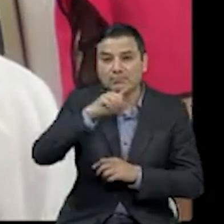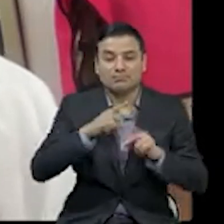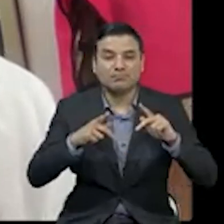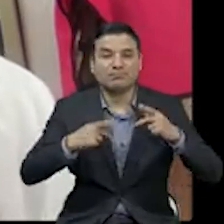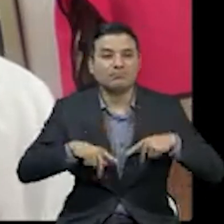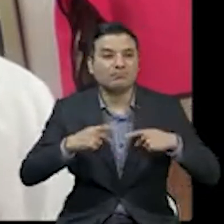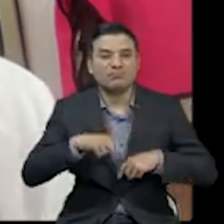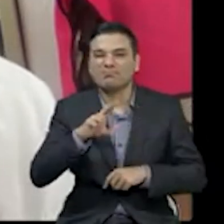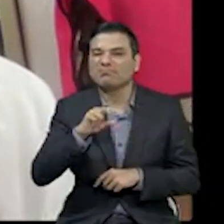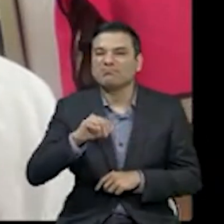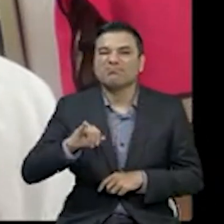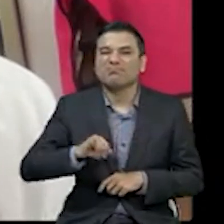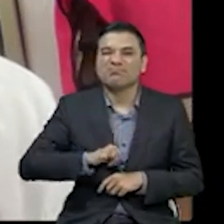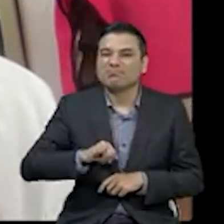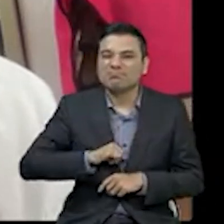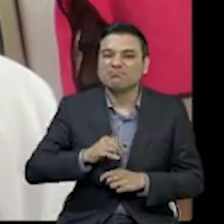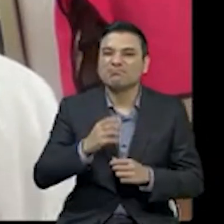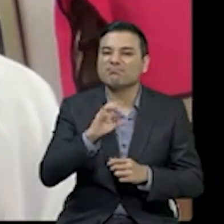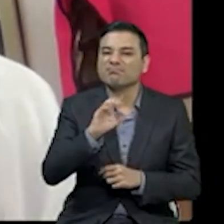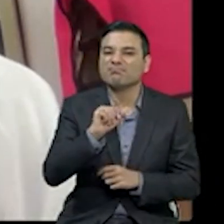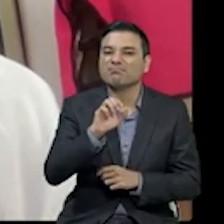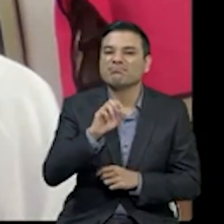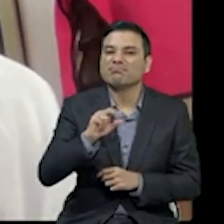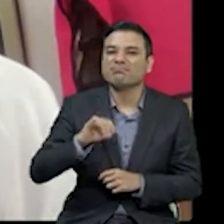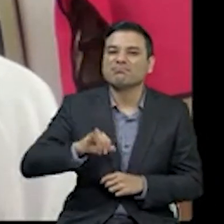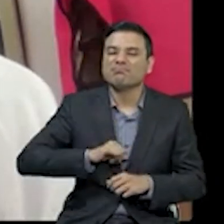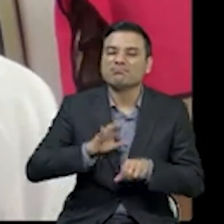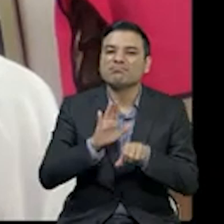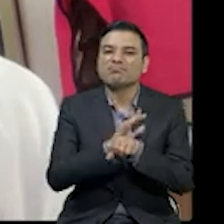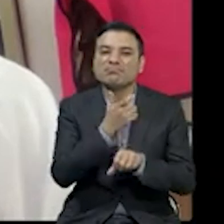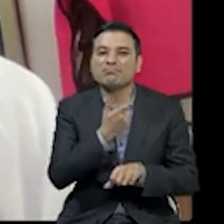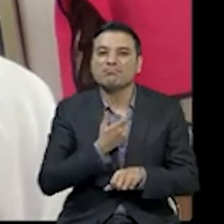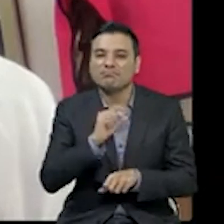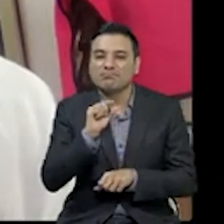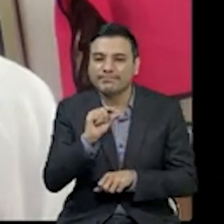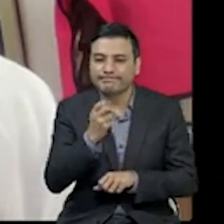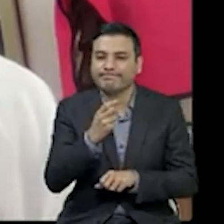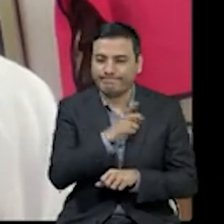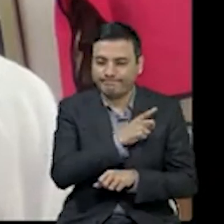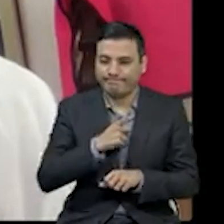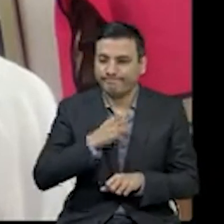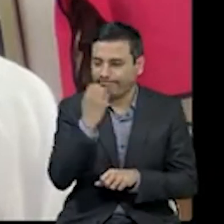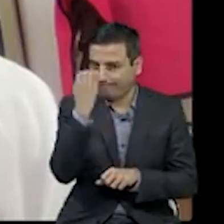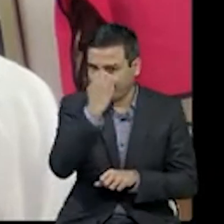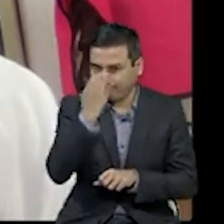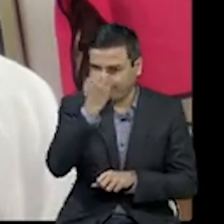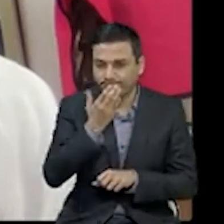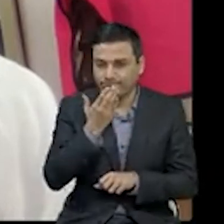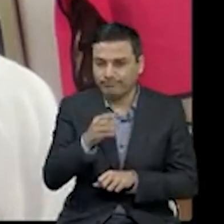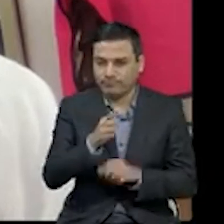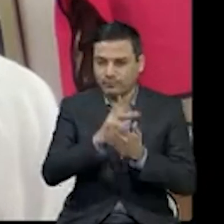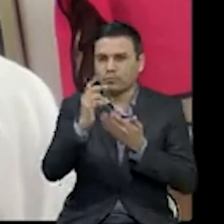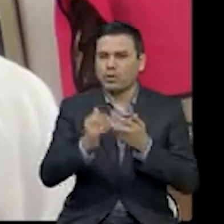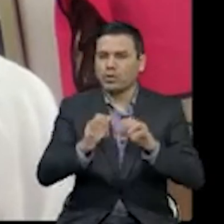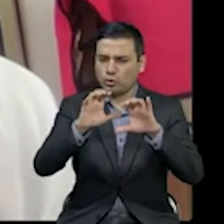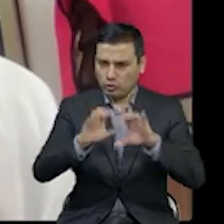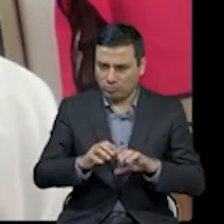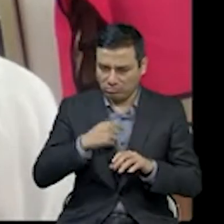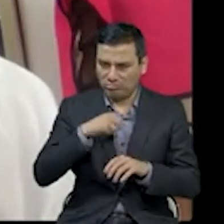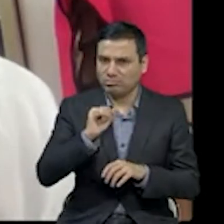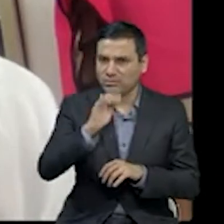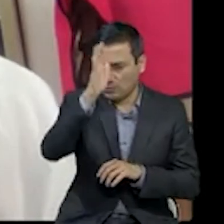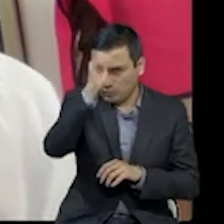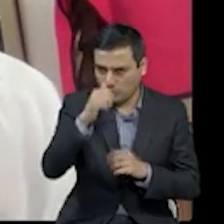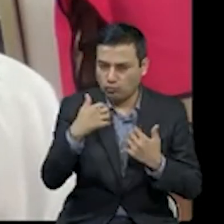cae. Y eso es un fenómeno que tenemos que analizar a detalle. Acompañamos el sentido del proyecto,